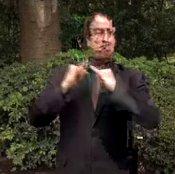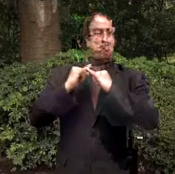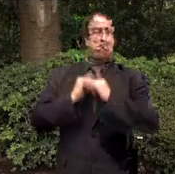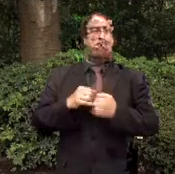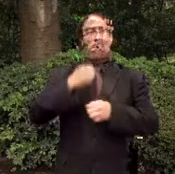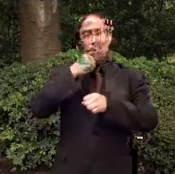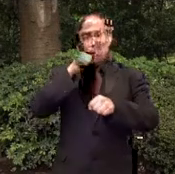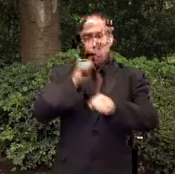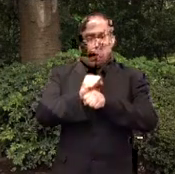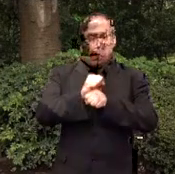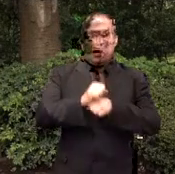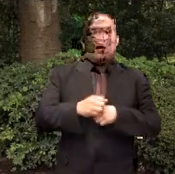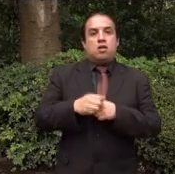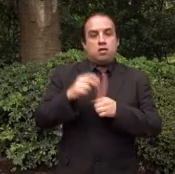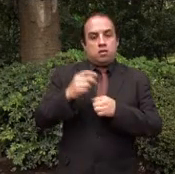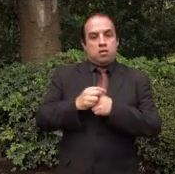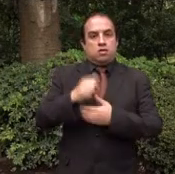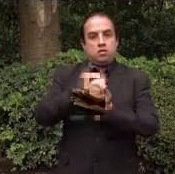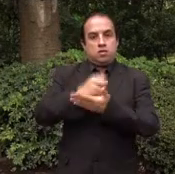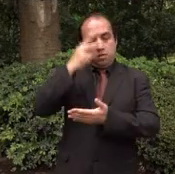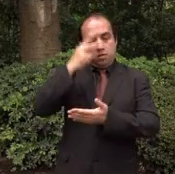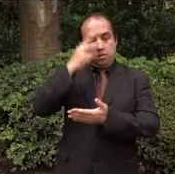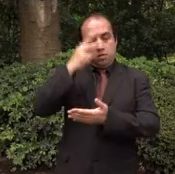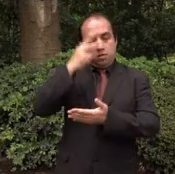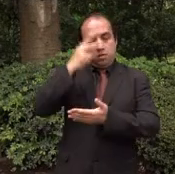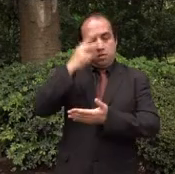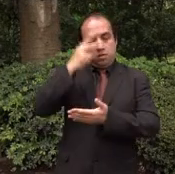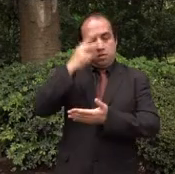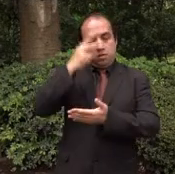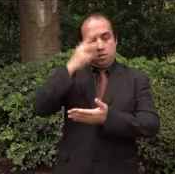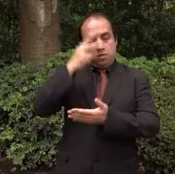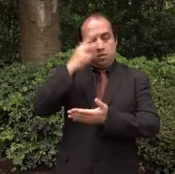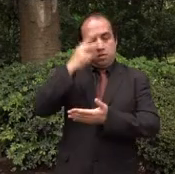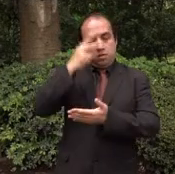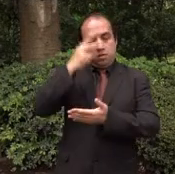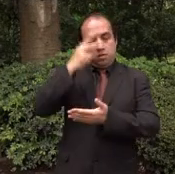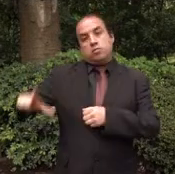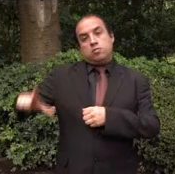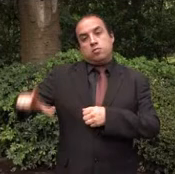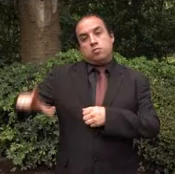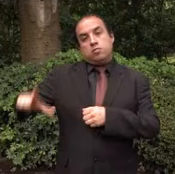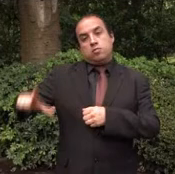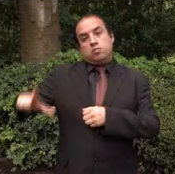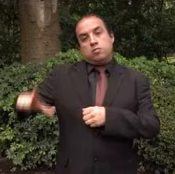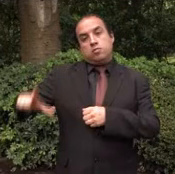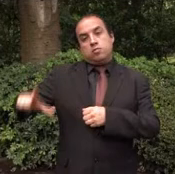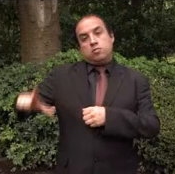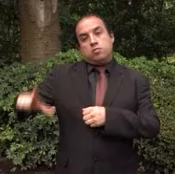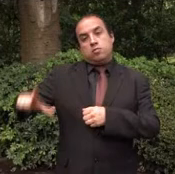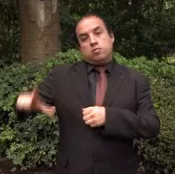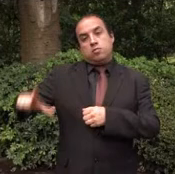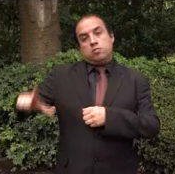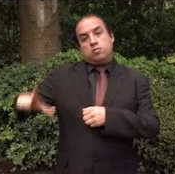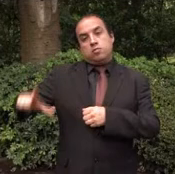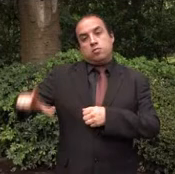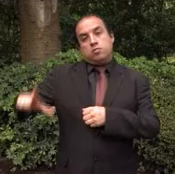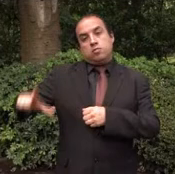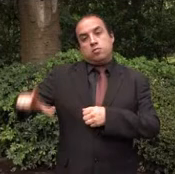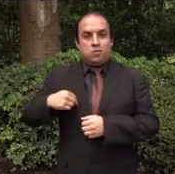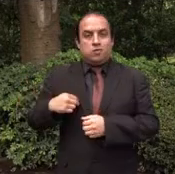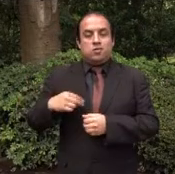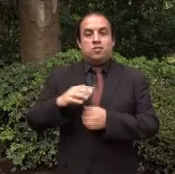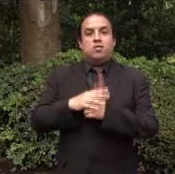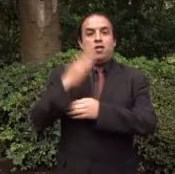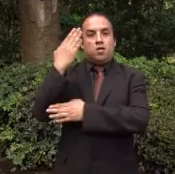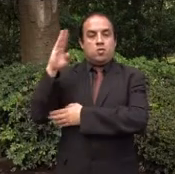del gobierno de la Ciudad de México. Para nosotros, el Bosque de Chapultepec es uno de los grandes